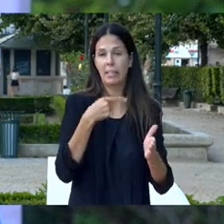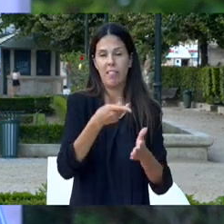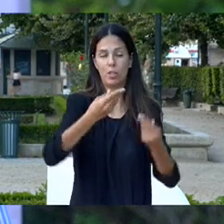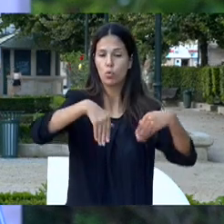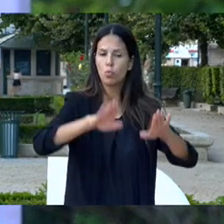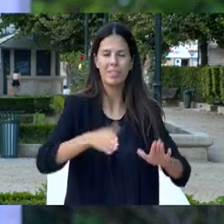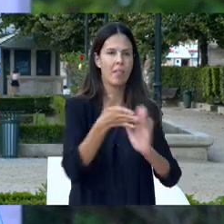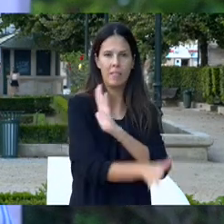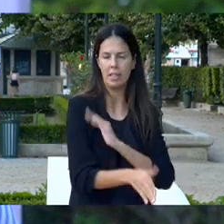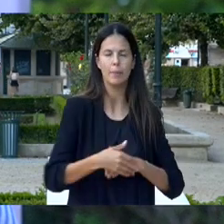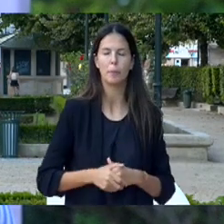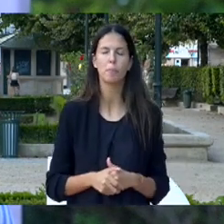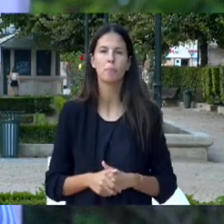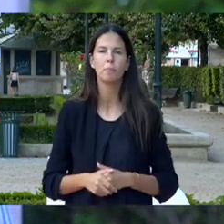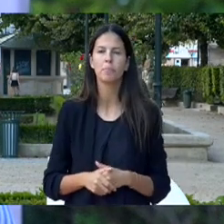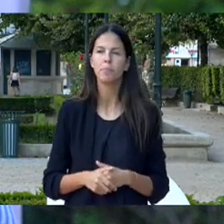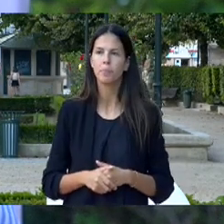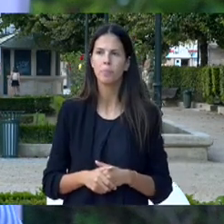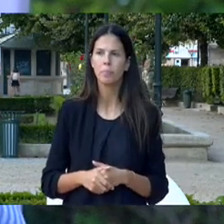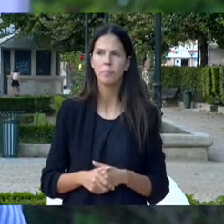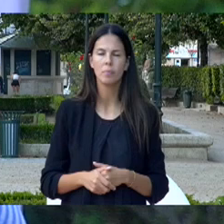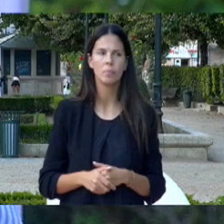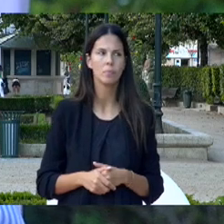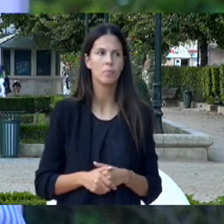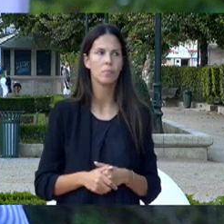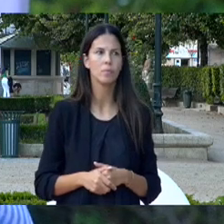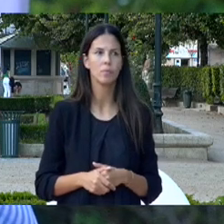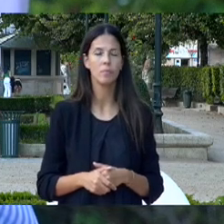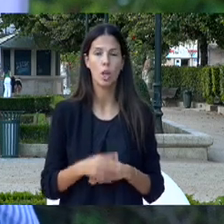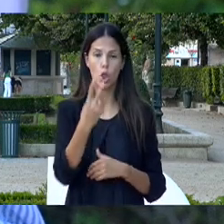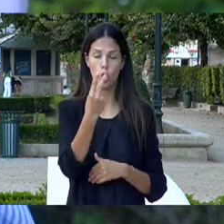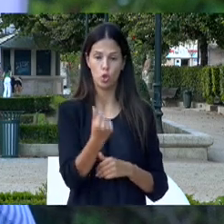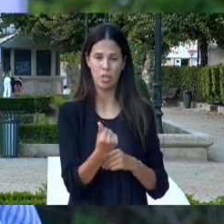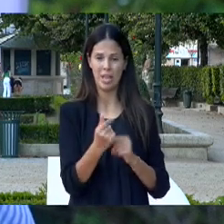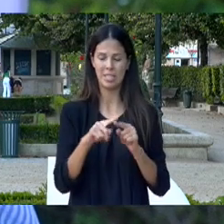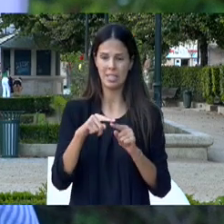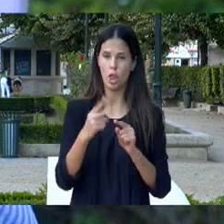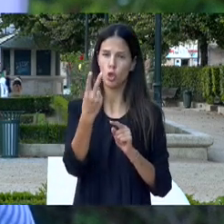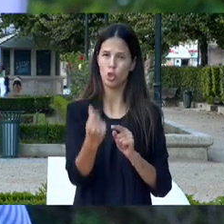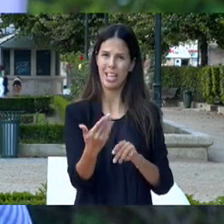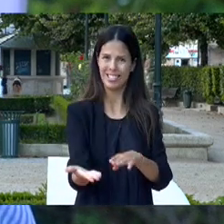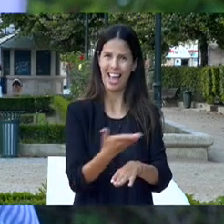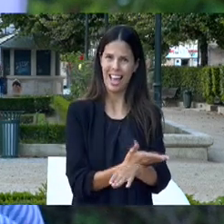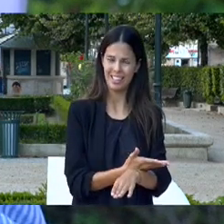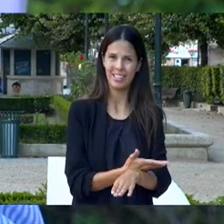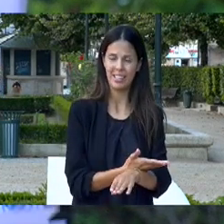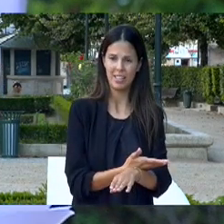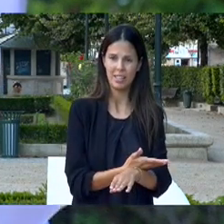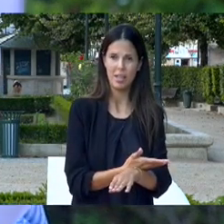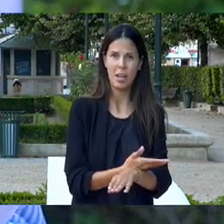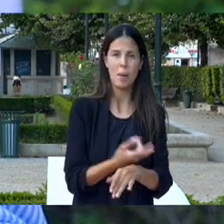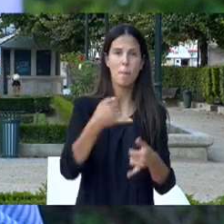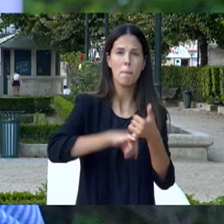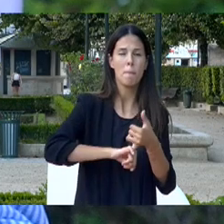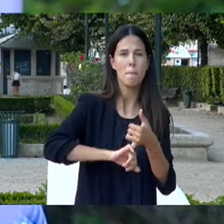suspendida xa definitivamente, e aos dous días antes acababa de falecer o seu